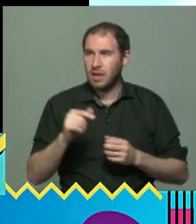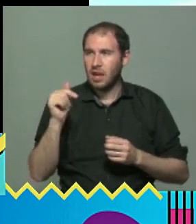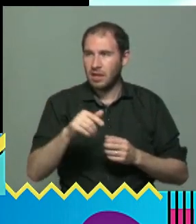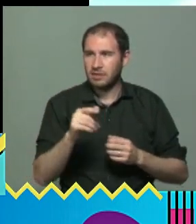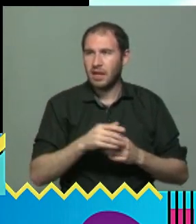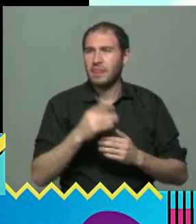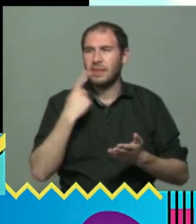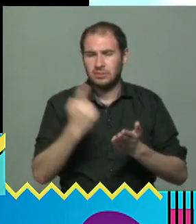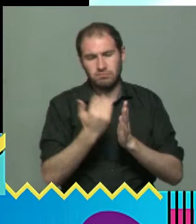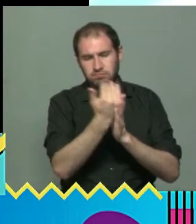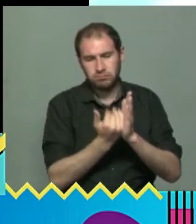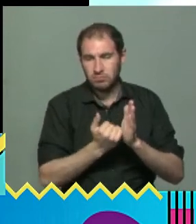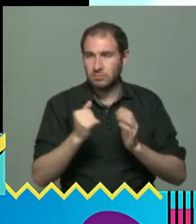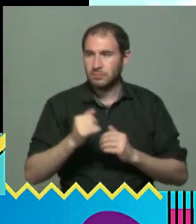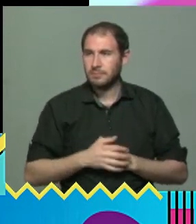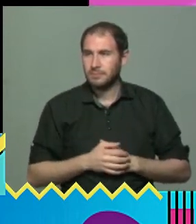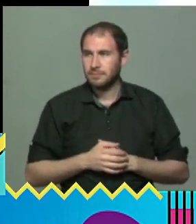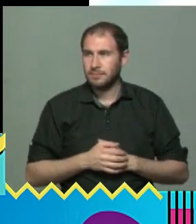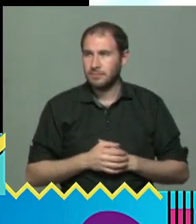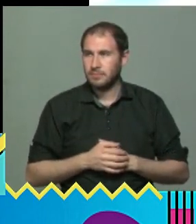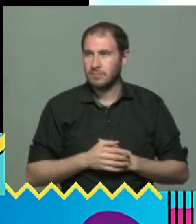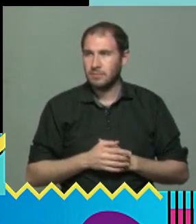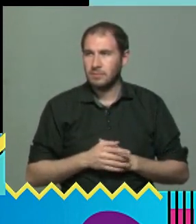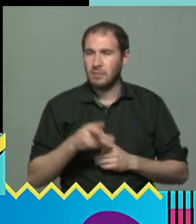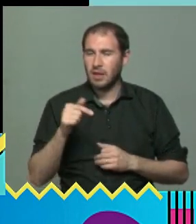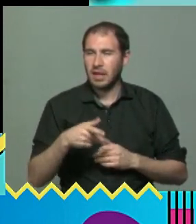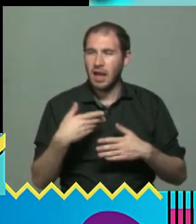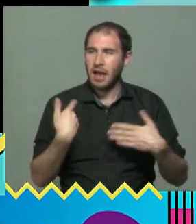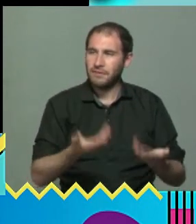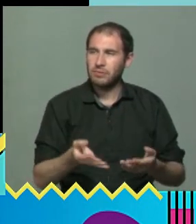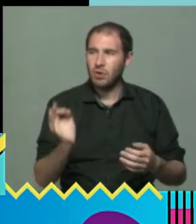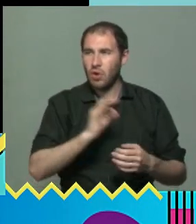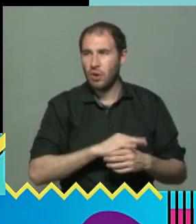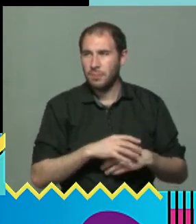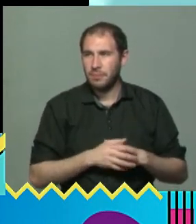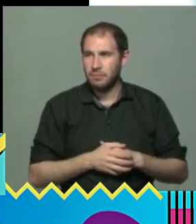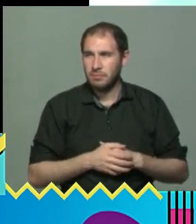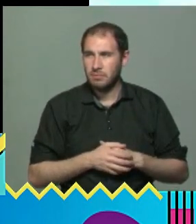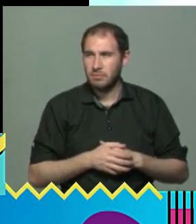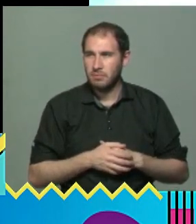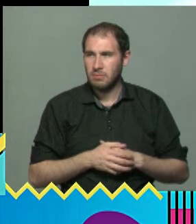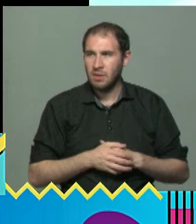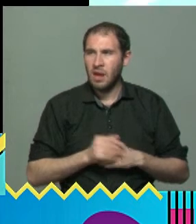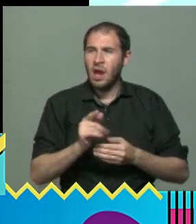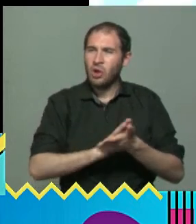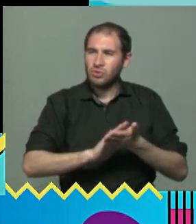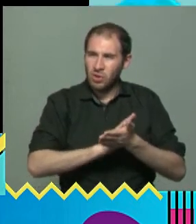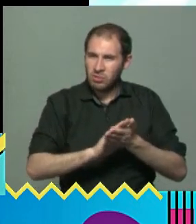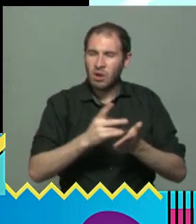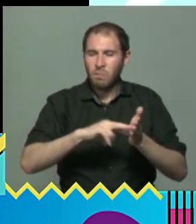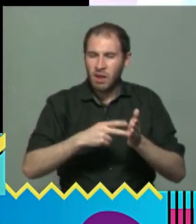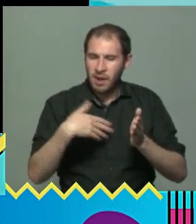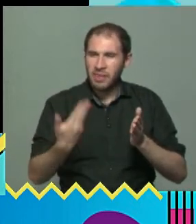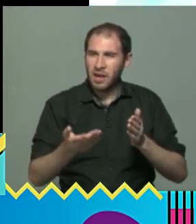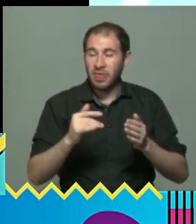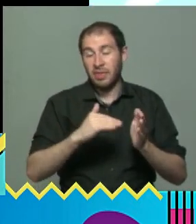tomar la medida, el que va a propiciar o bien, ¿no es cierto?, darle una solución a este problema